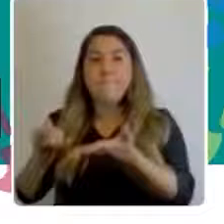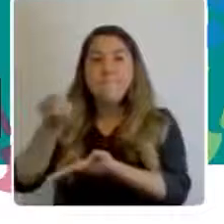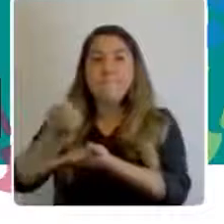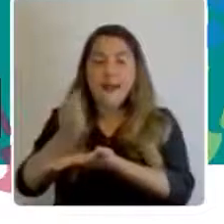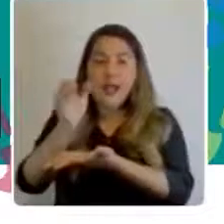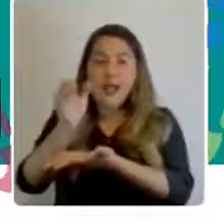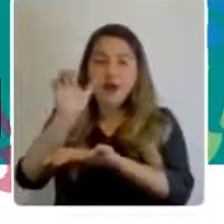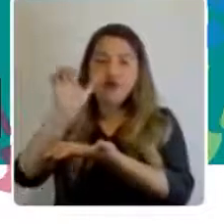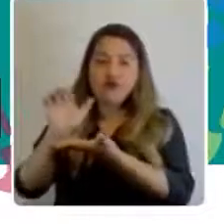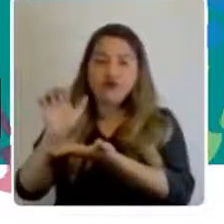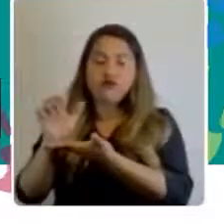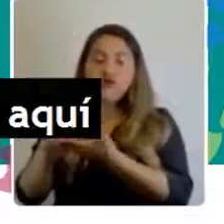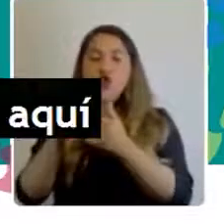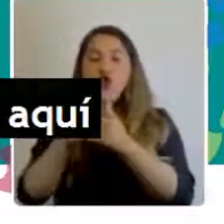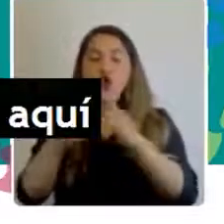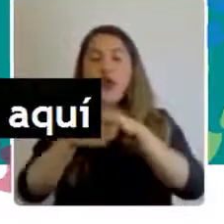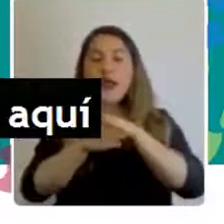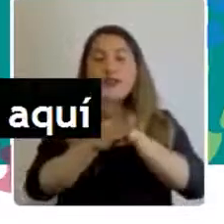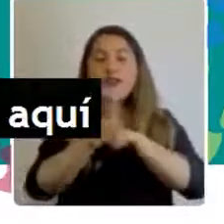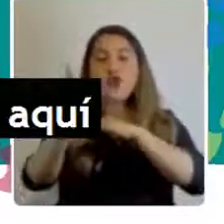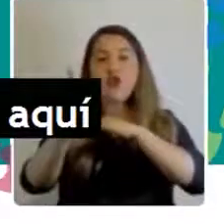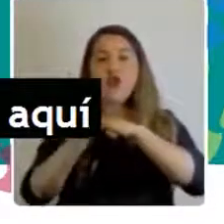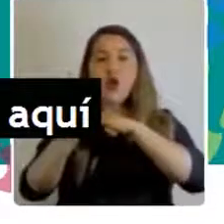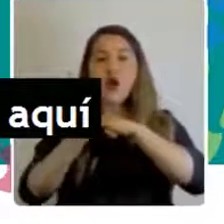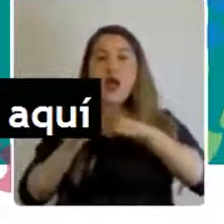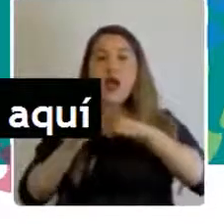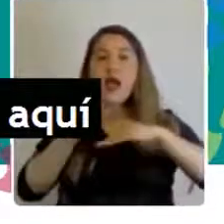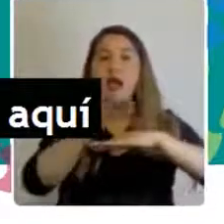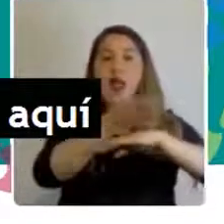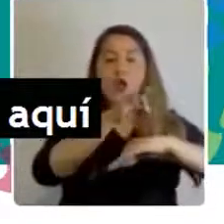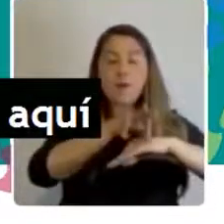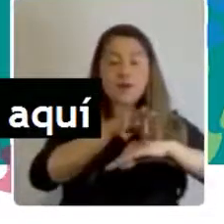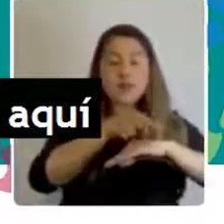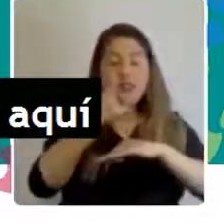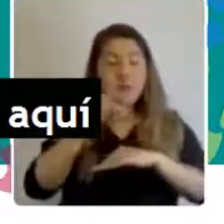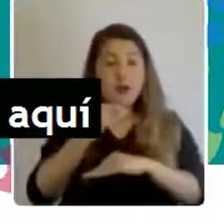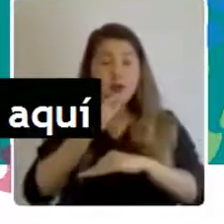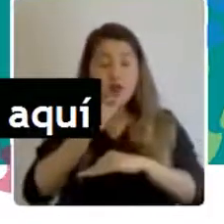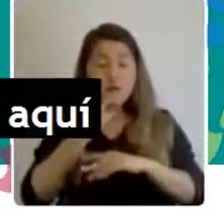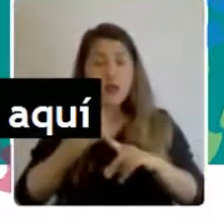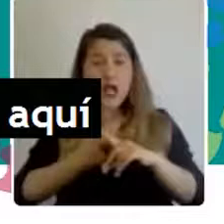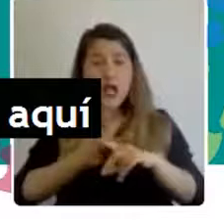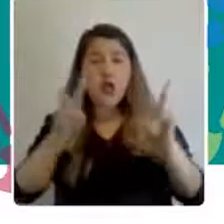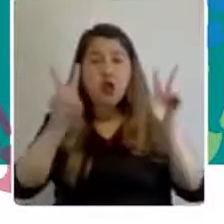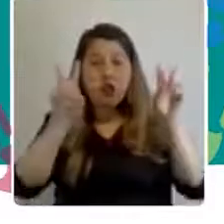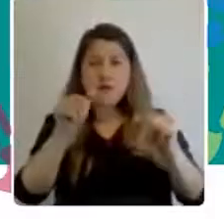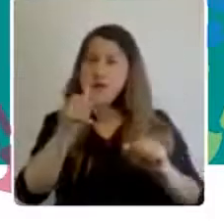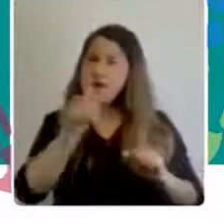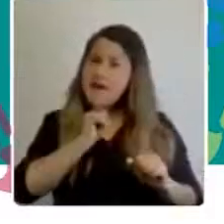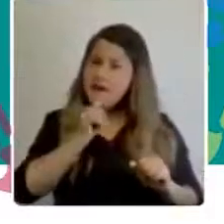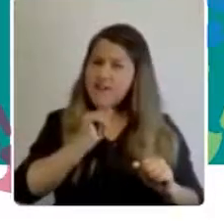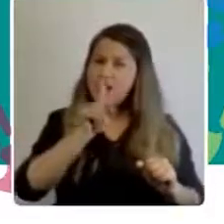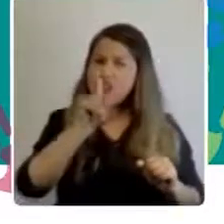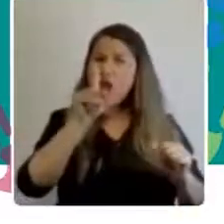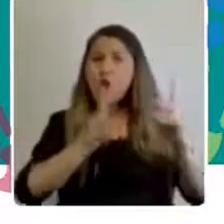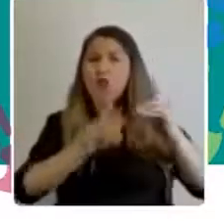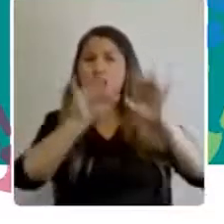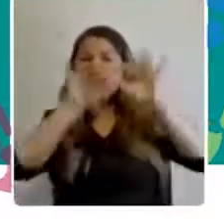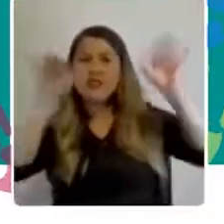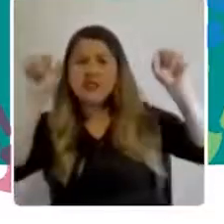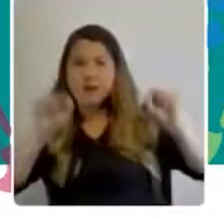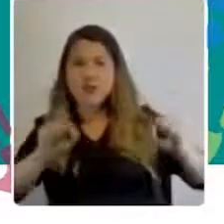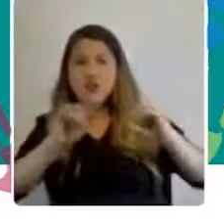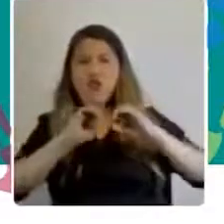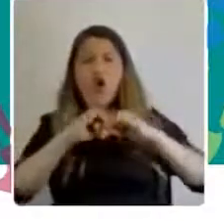pacientes, pero también constatamos que hay un reconocimiento de que falta aquí una cierta sistematicidad y organicidad nacional, tal vez,